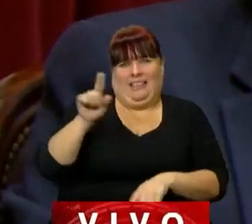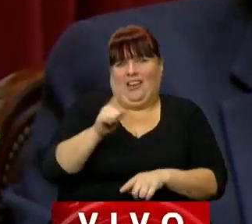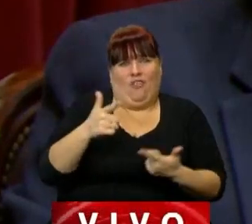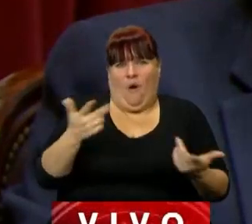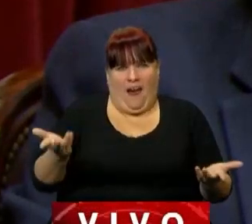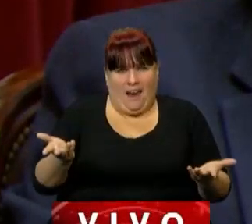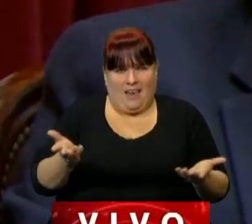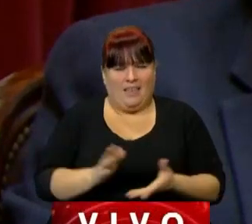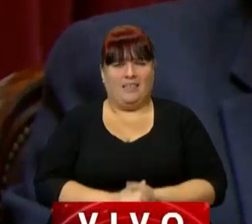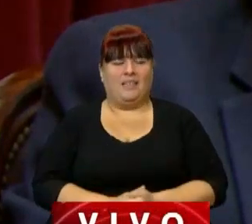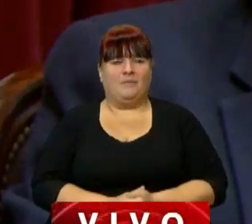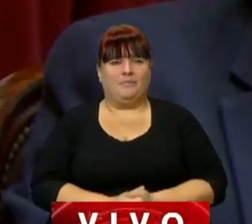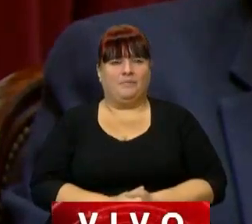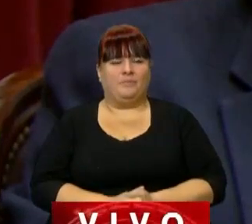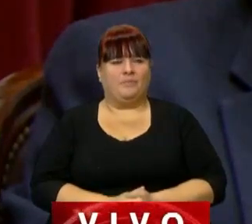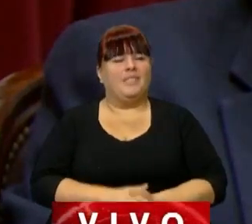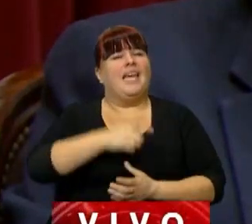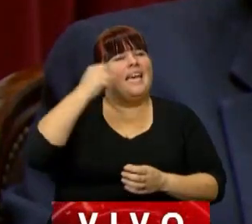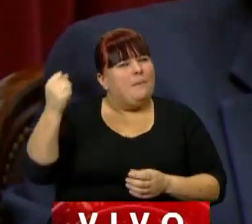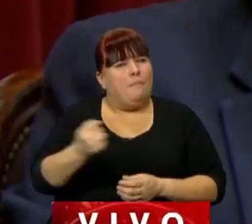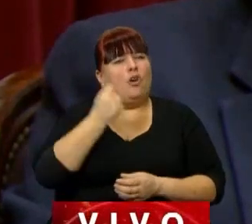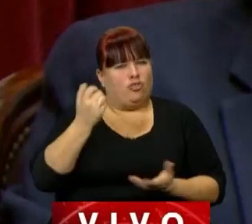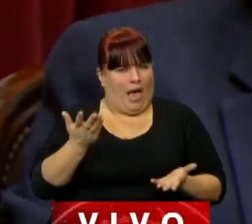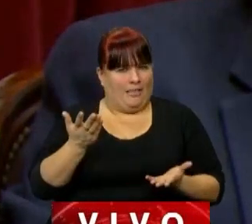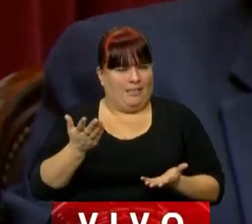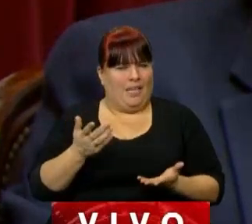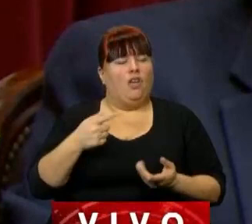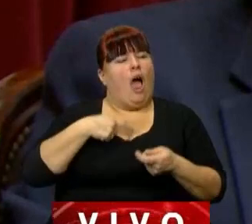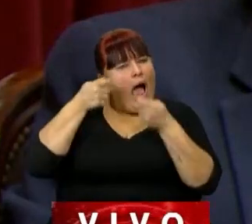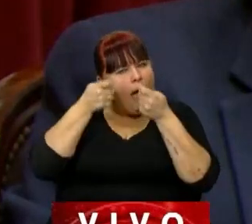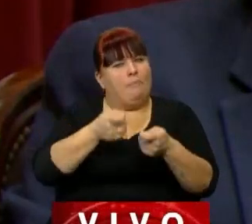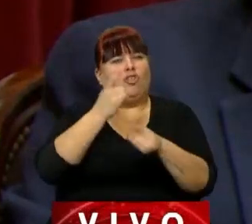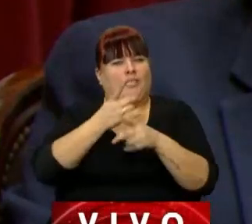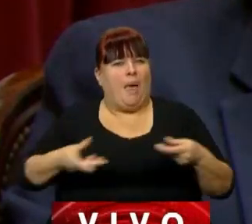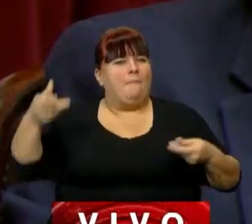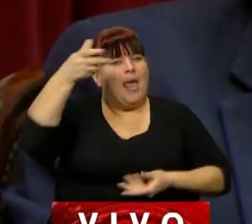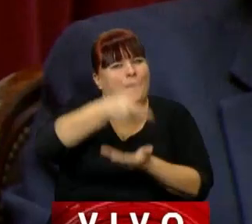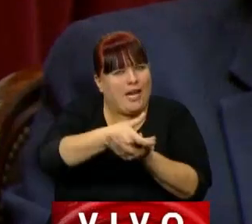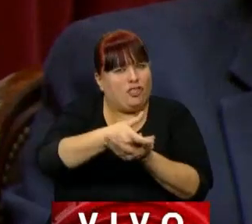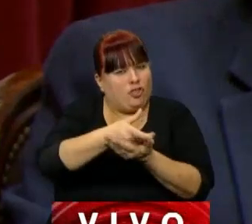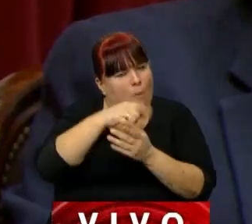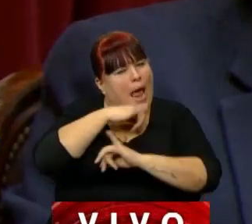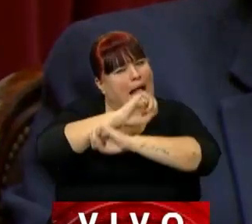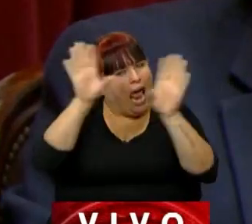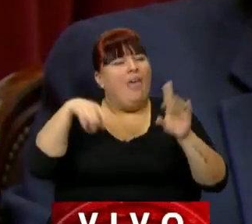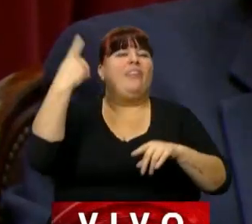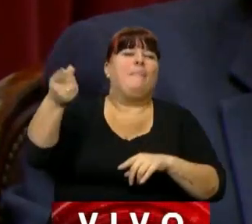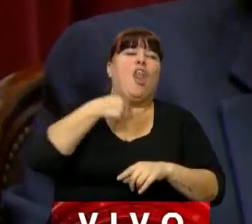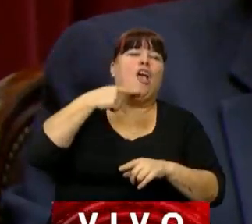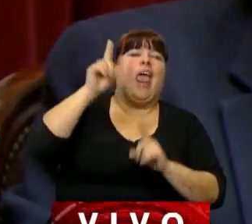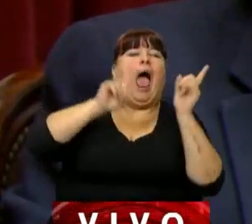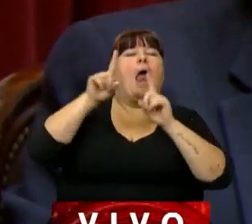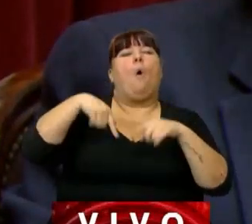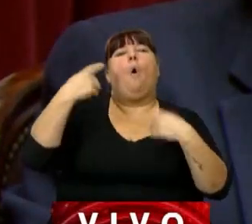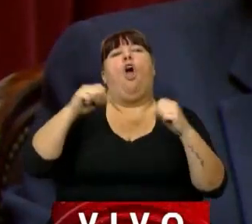presidente. Es importante, y acompaño siempre la inversión, que quede claro para que no algún